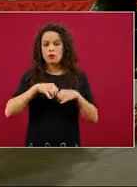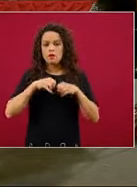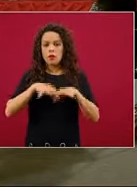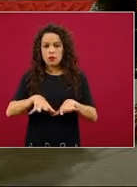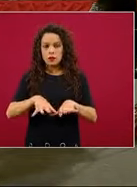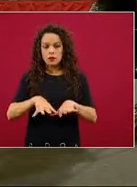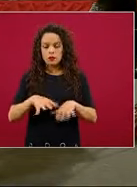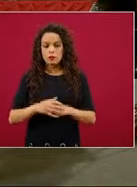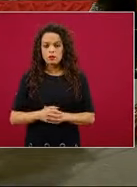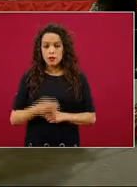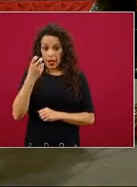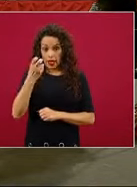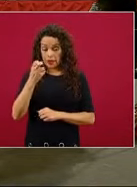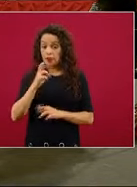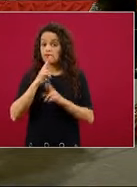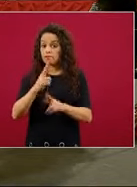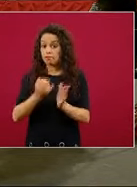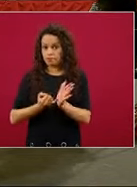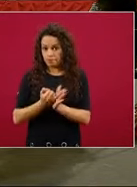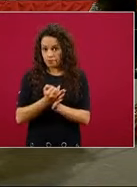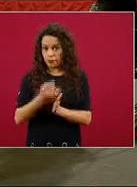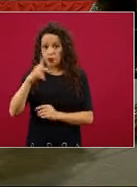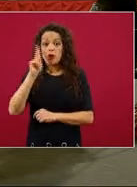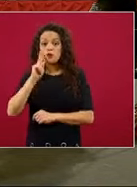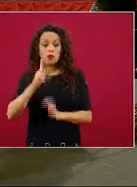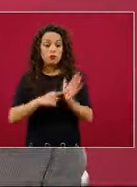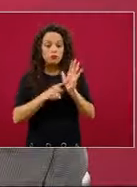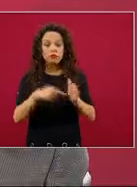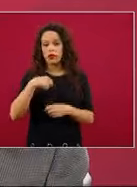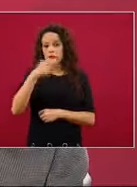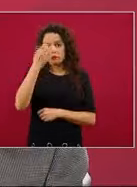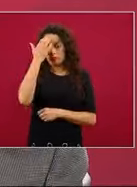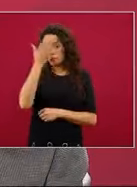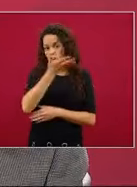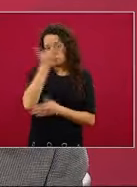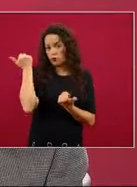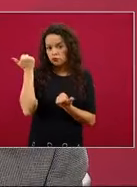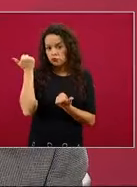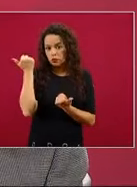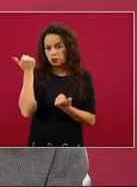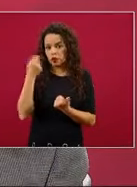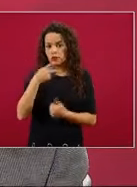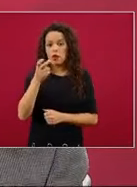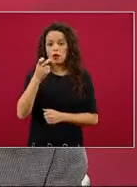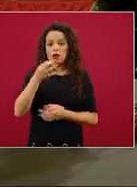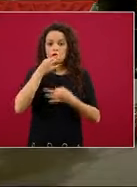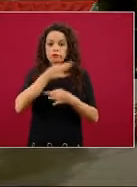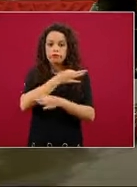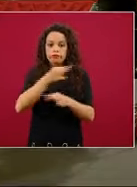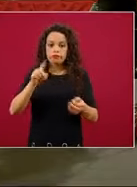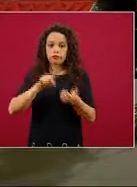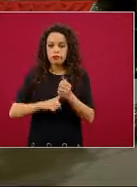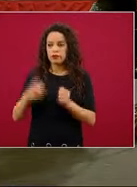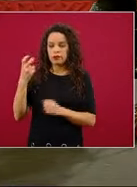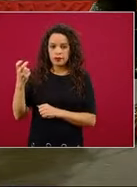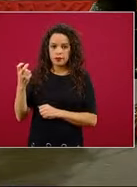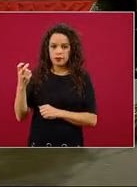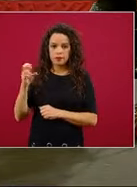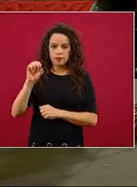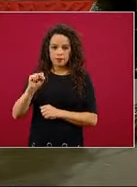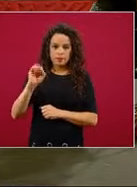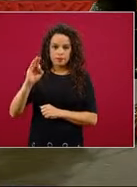Esa es la resolución. Las evidencias no las conozco, pero se conoce por el comunicado de la Secretaría de Función Pública que